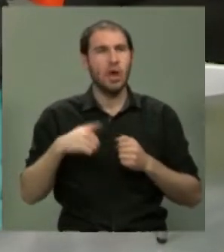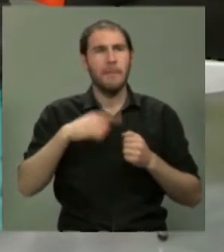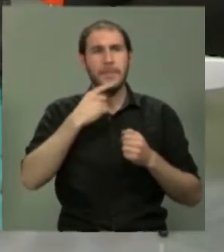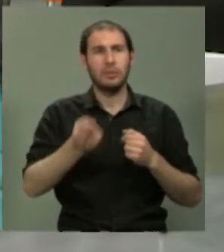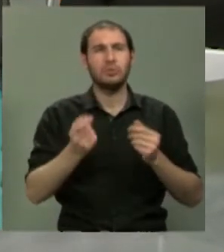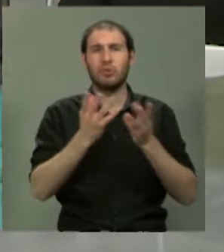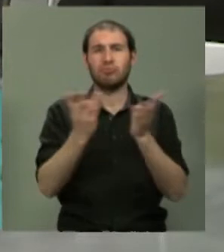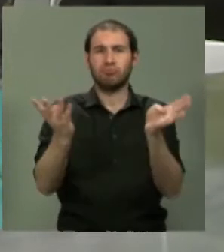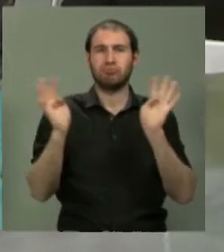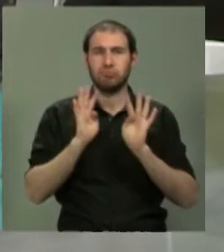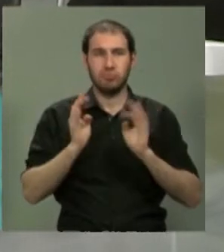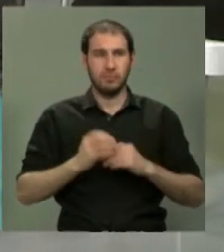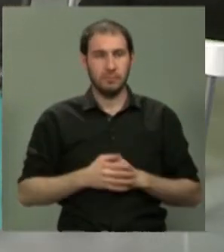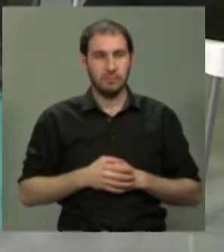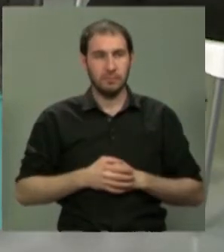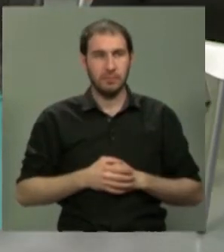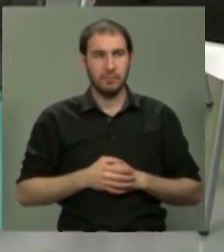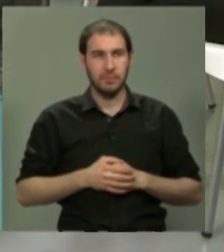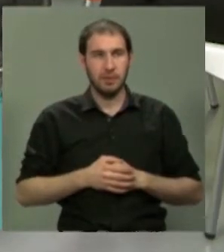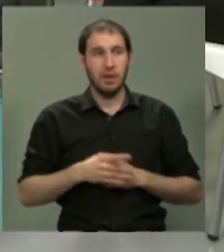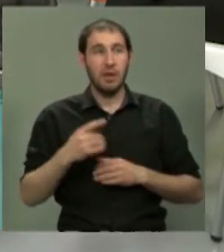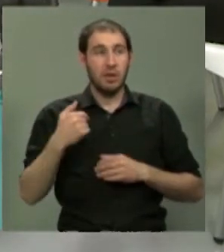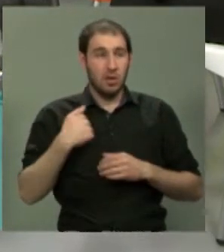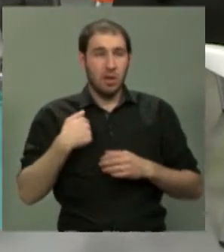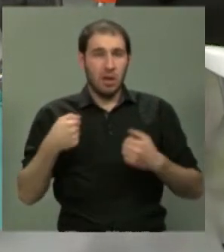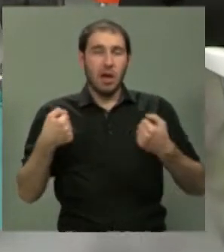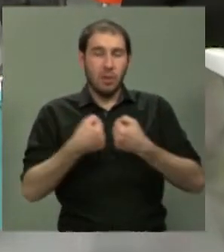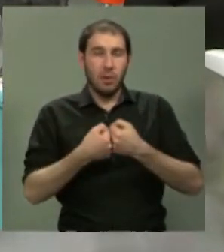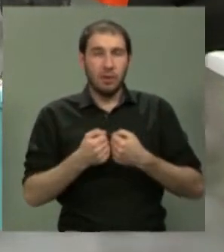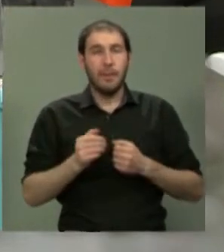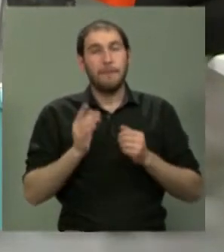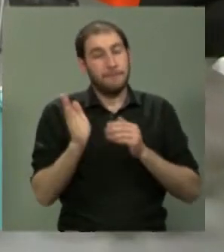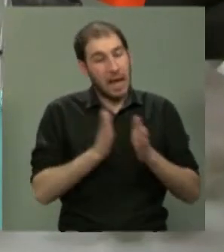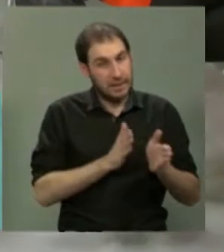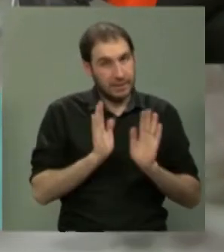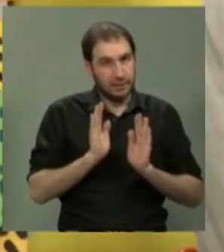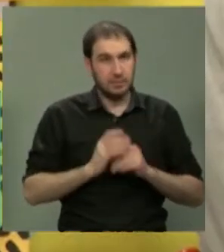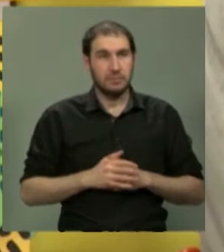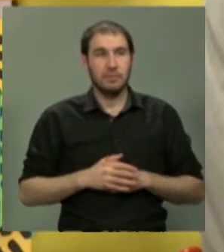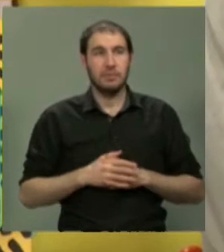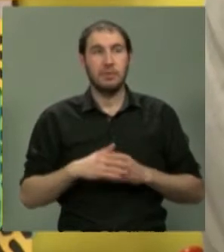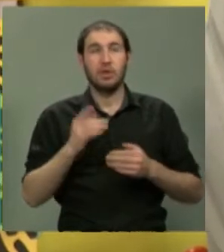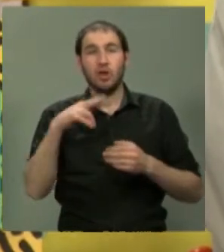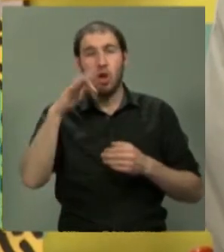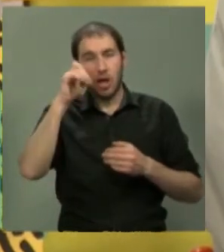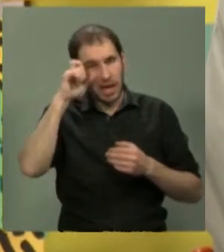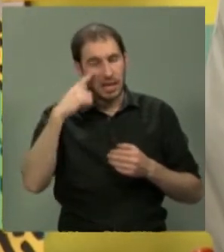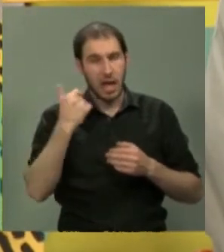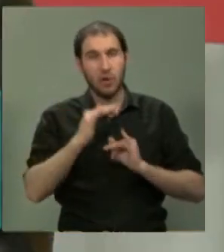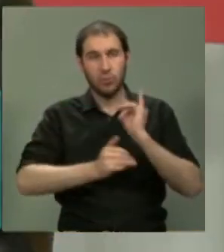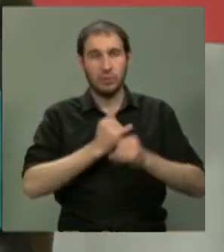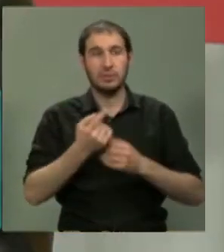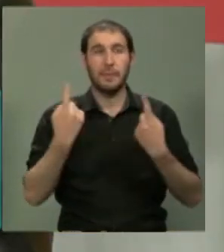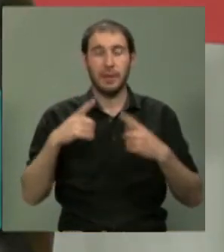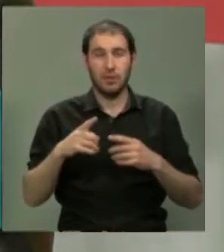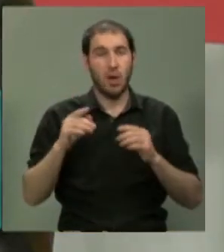pregunta a los chicos directamente, sí. Bueno, comparto en parte lo que ha dicho Noelia, raro, pero